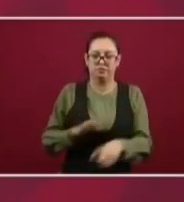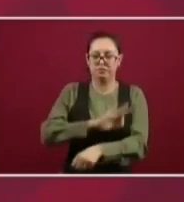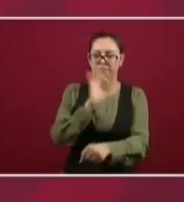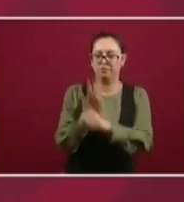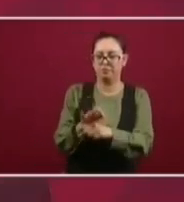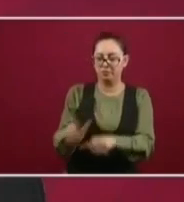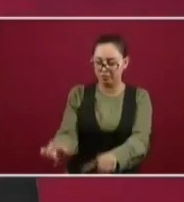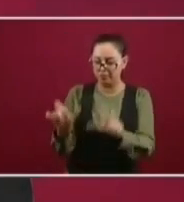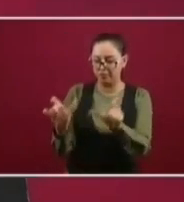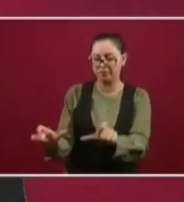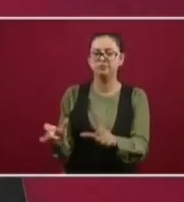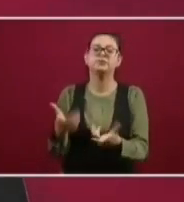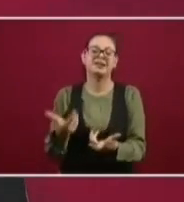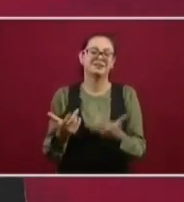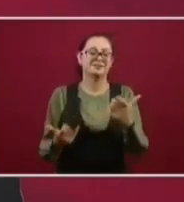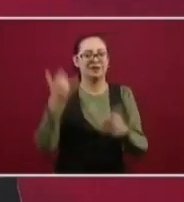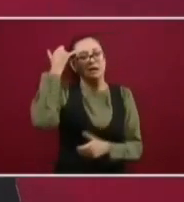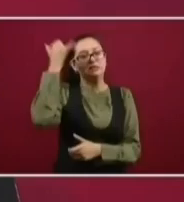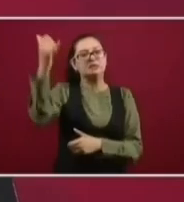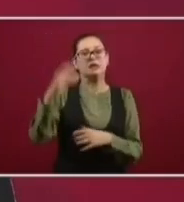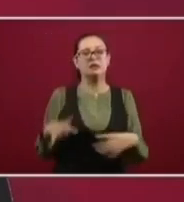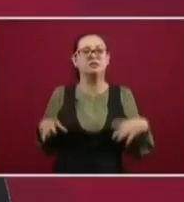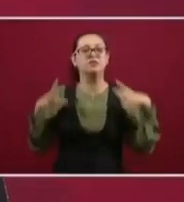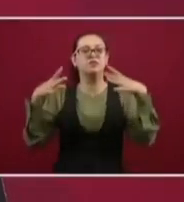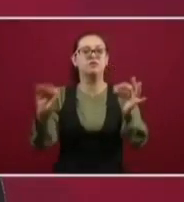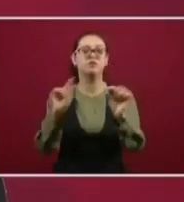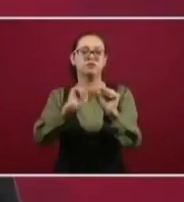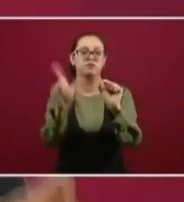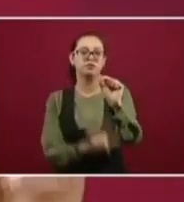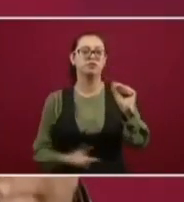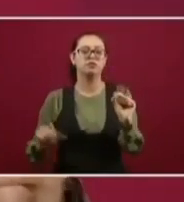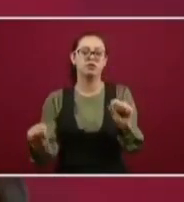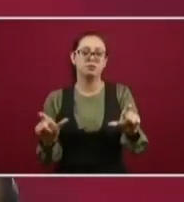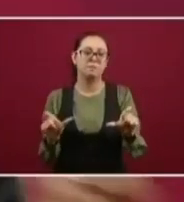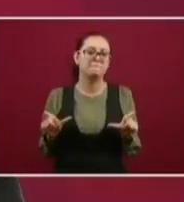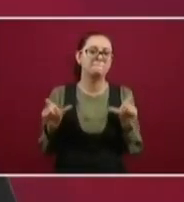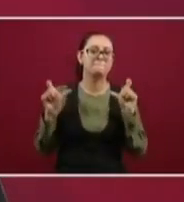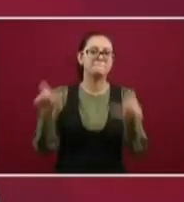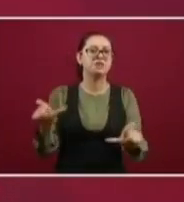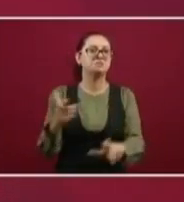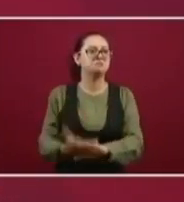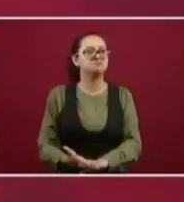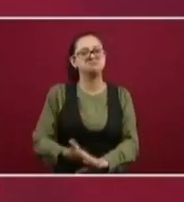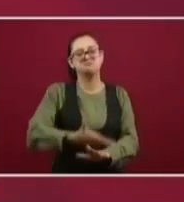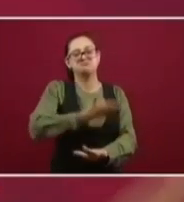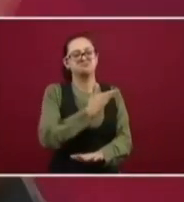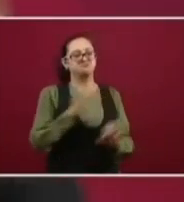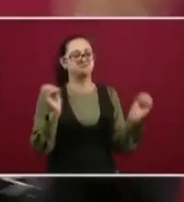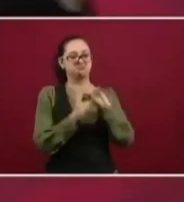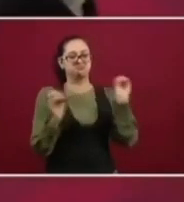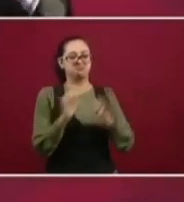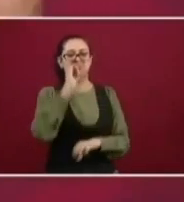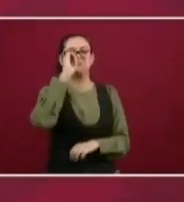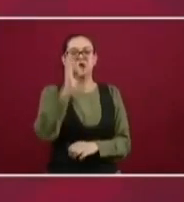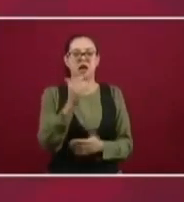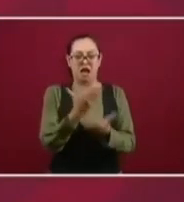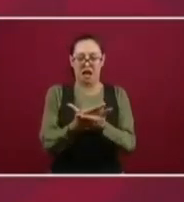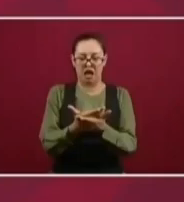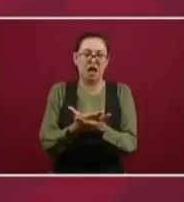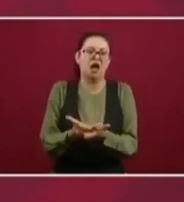lo de la guardia nacional que no existía y miren lo que